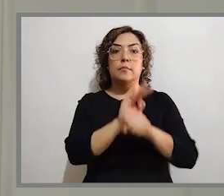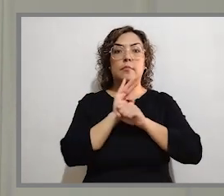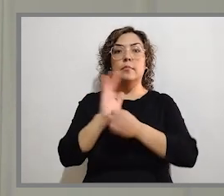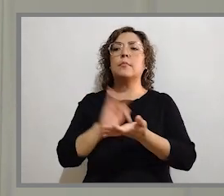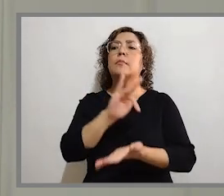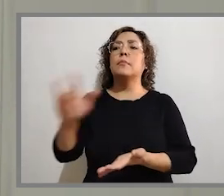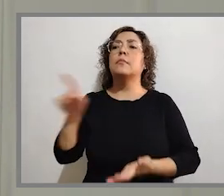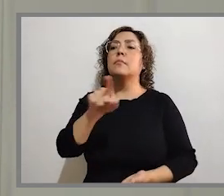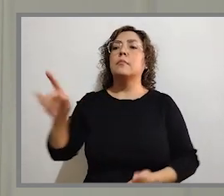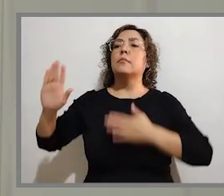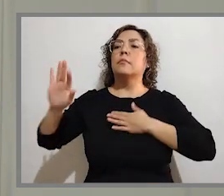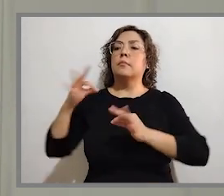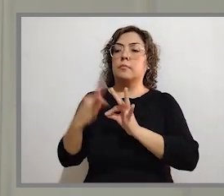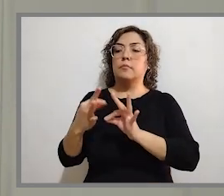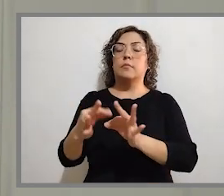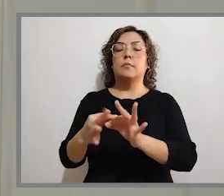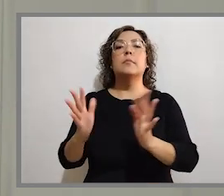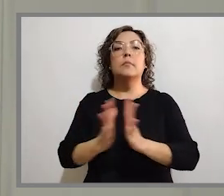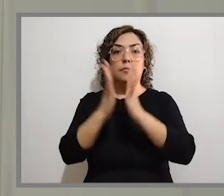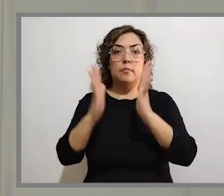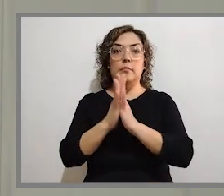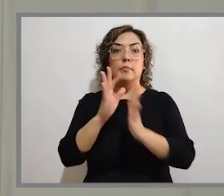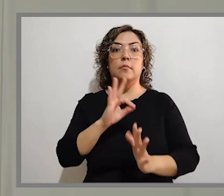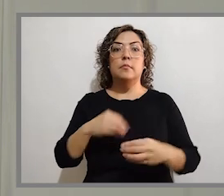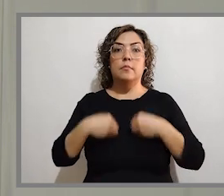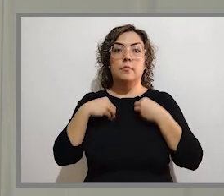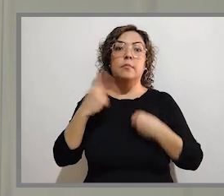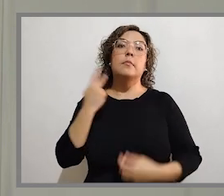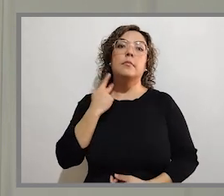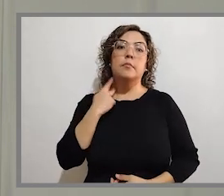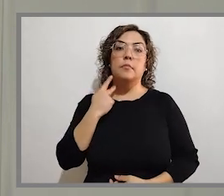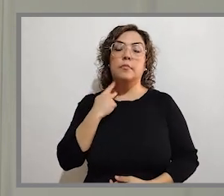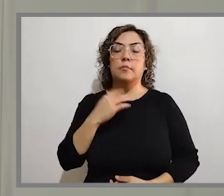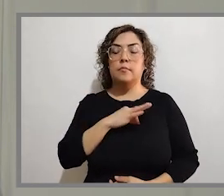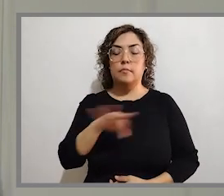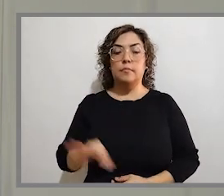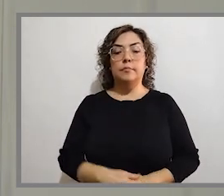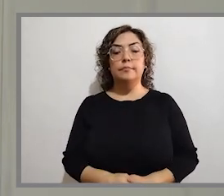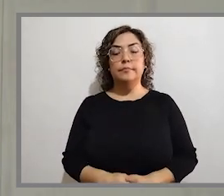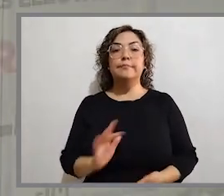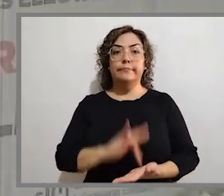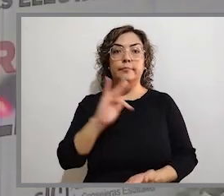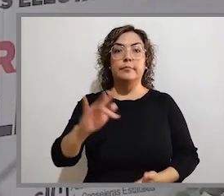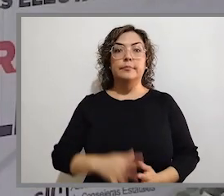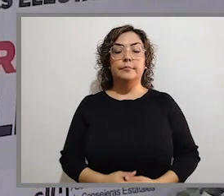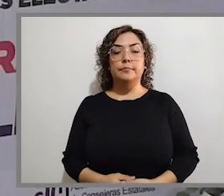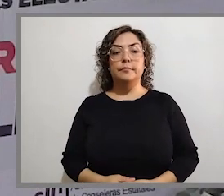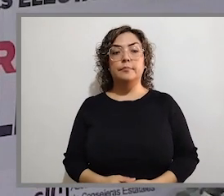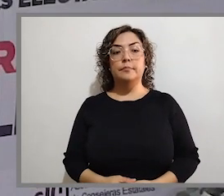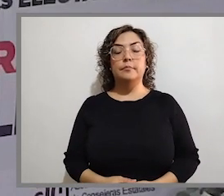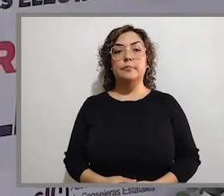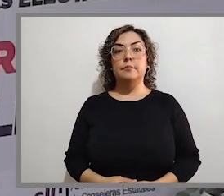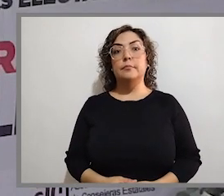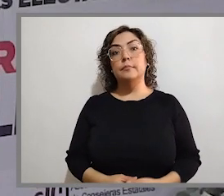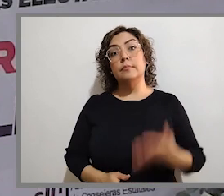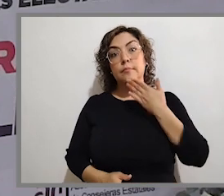con la participación plena de las mujeres en la vida pública y política de Coahuila. Muchas gracias. Pues